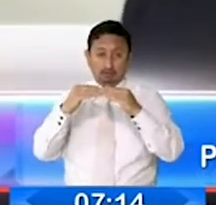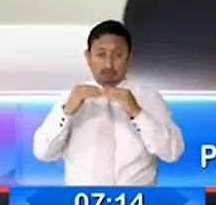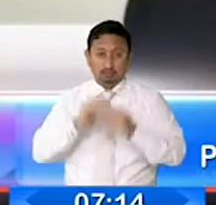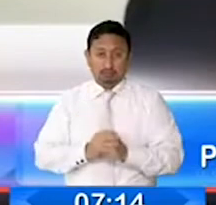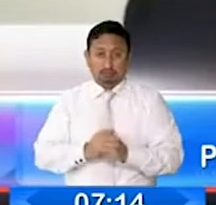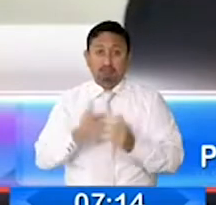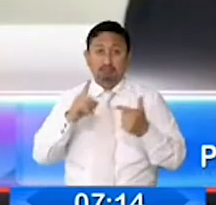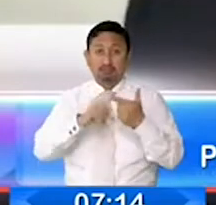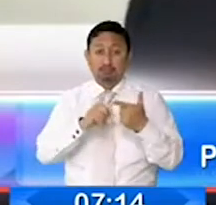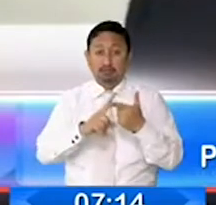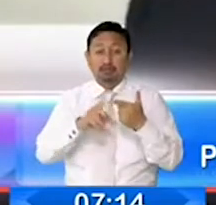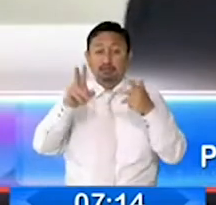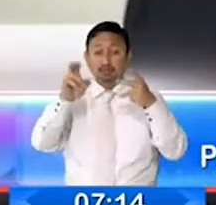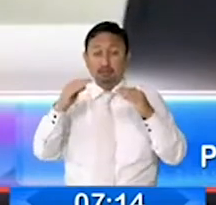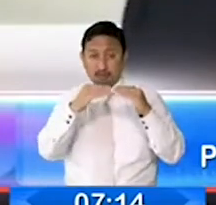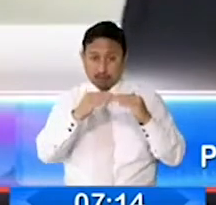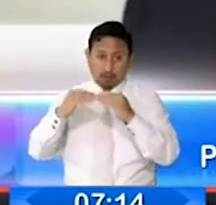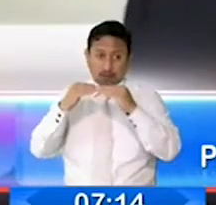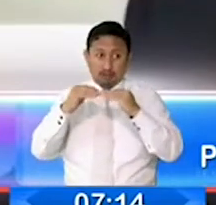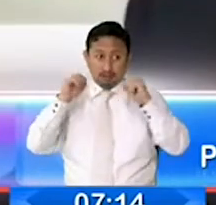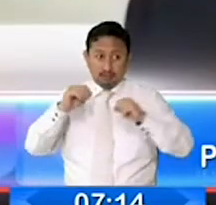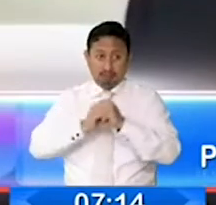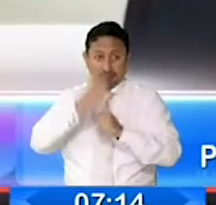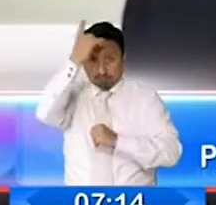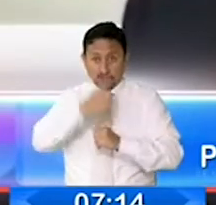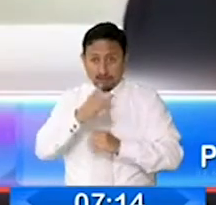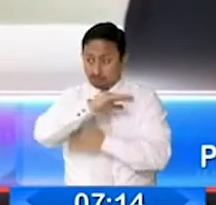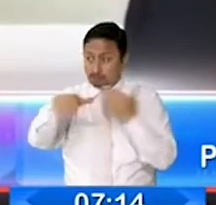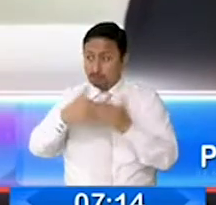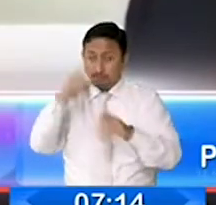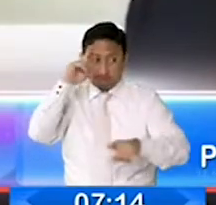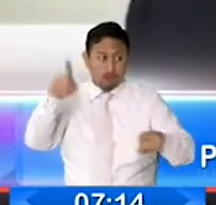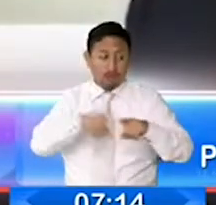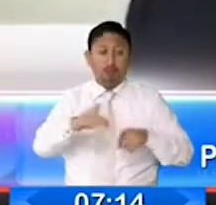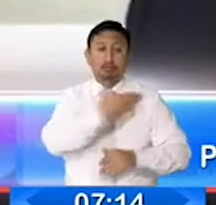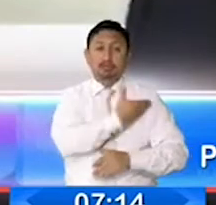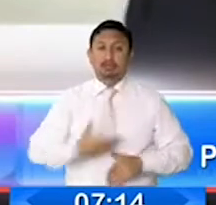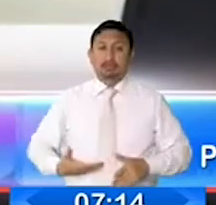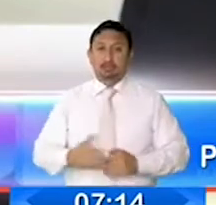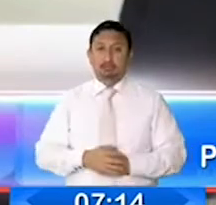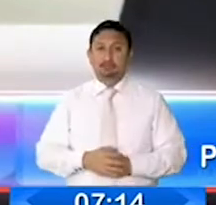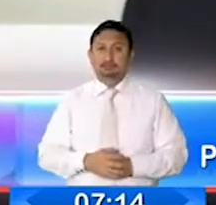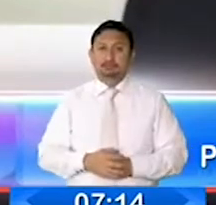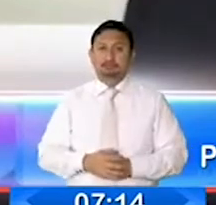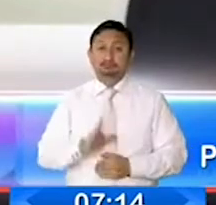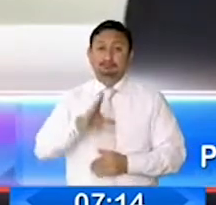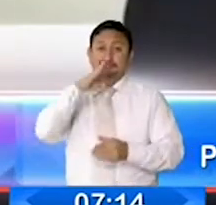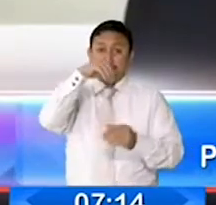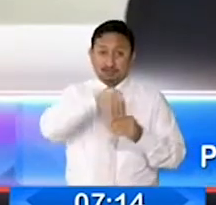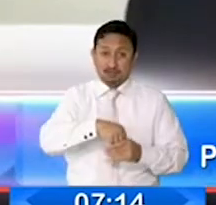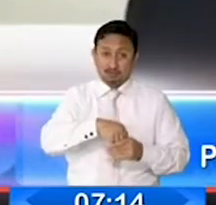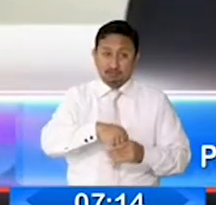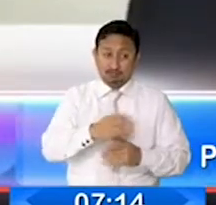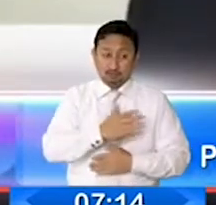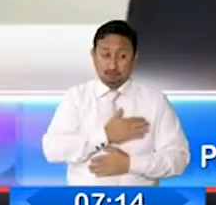también dentro de ese contexto se llegó a una decisión unánime para la presidencia de la Corte. Casa adentro, a